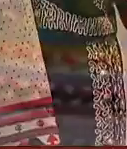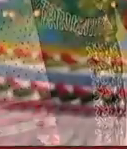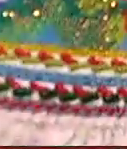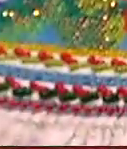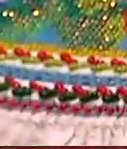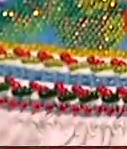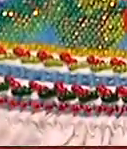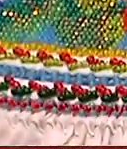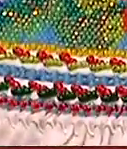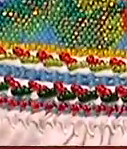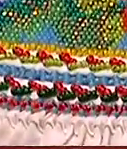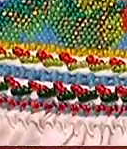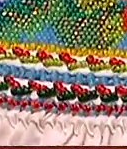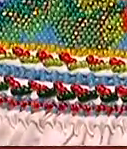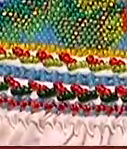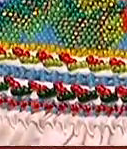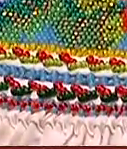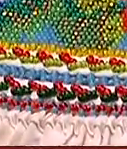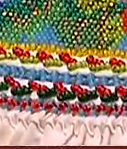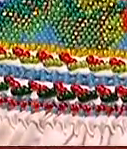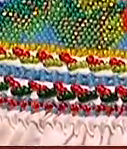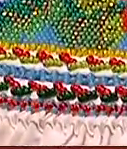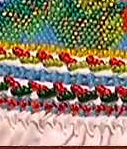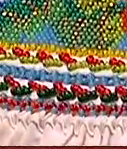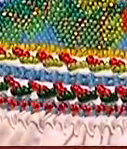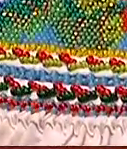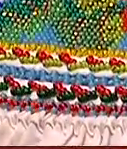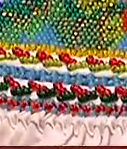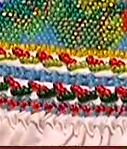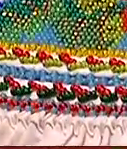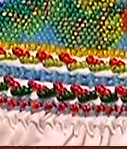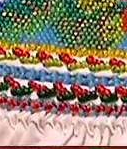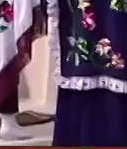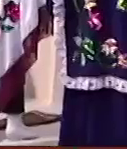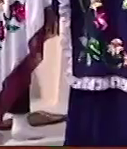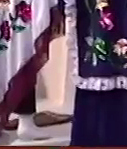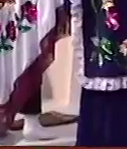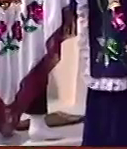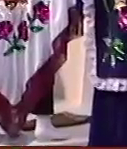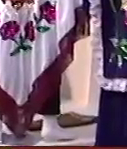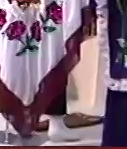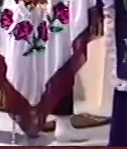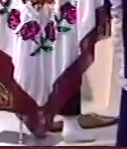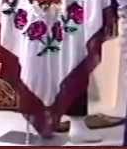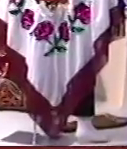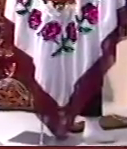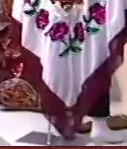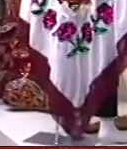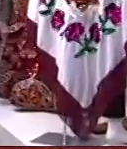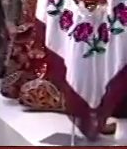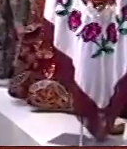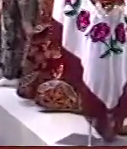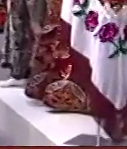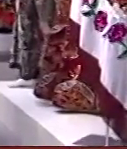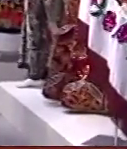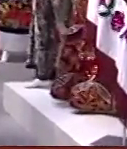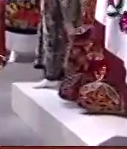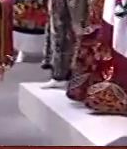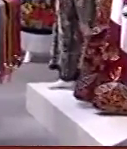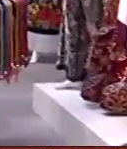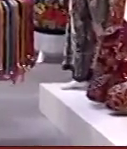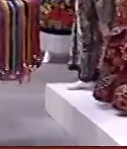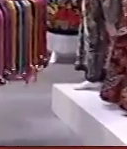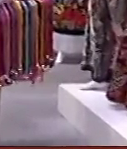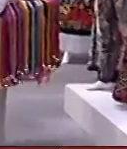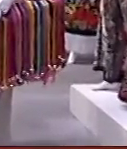unas blusas de china poblana elaboradas con chaquira que denotan un exhaustivo trabajo manual. El horario de visita de la colección de indumentaria mexicana es de